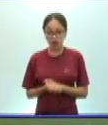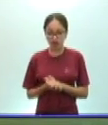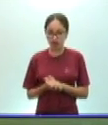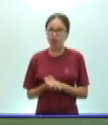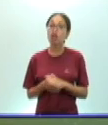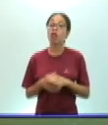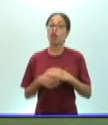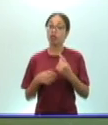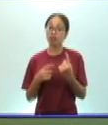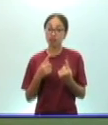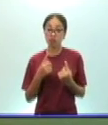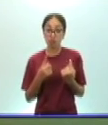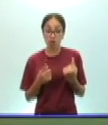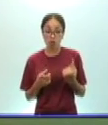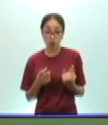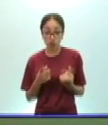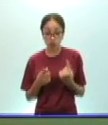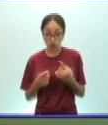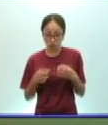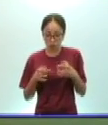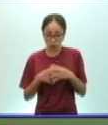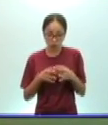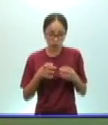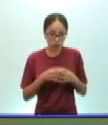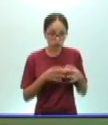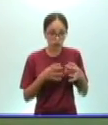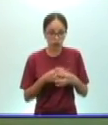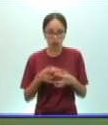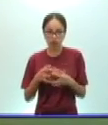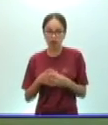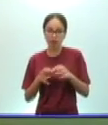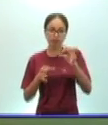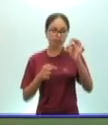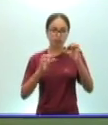se agregan entre sí, dando lugar a partículas de mayor tamaño